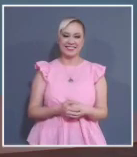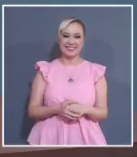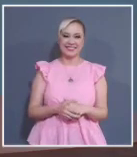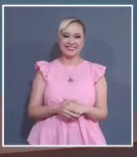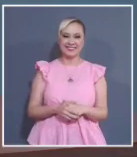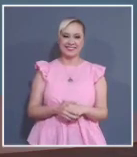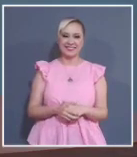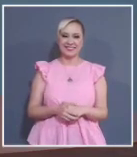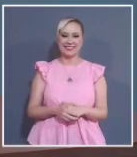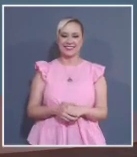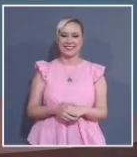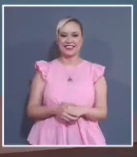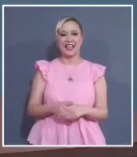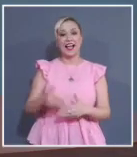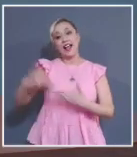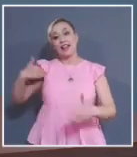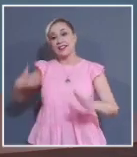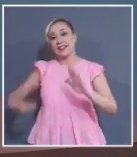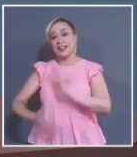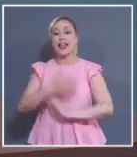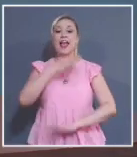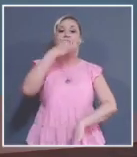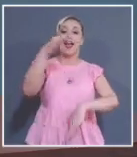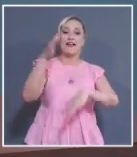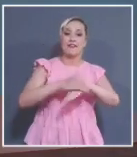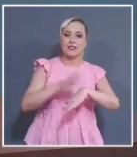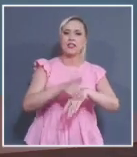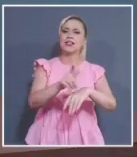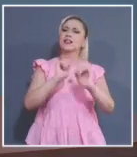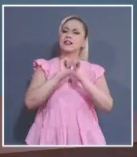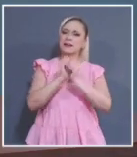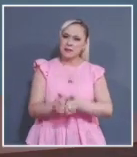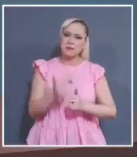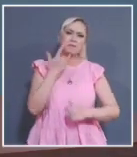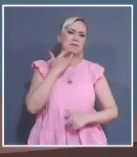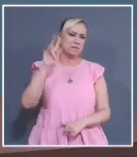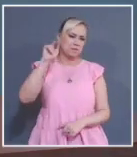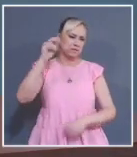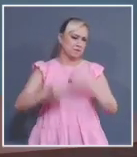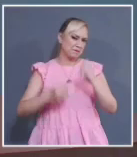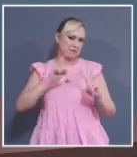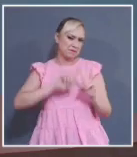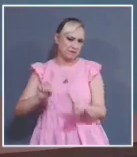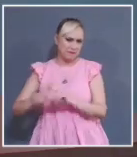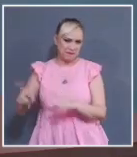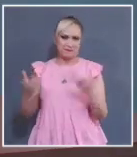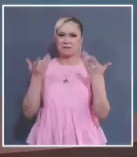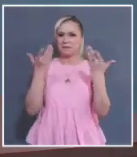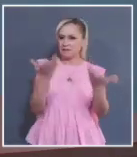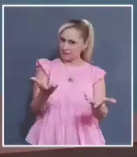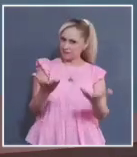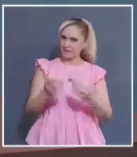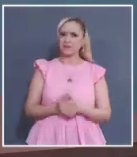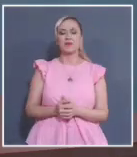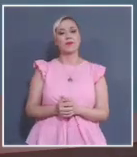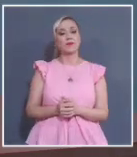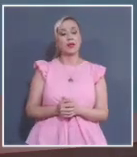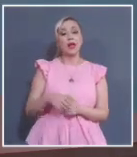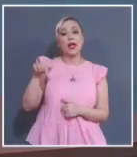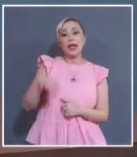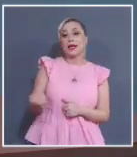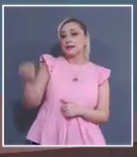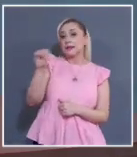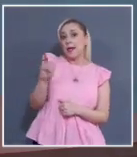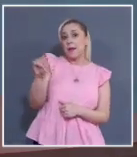Y antes de despedirnos, le invitamos a mantenerse en la señal del canal del Poder Judicial de la Telefederal. Este sábado no se pierda a